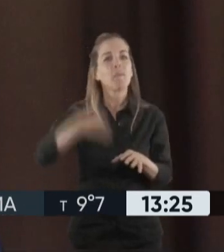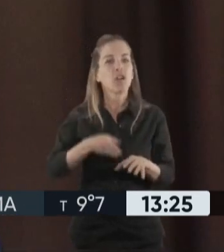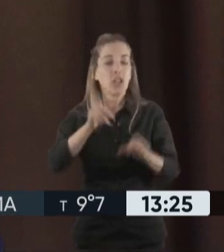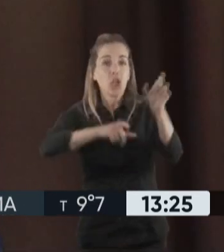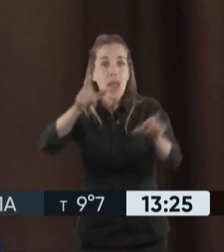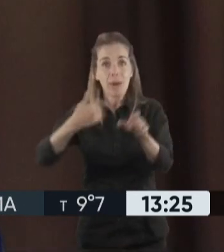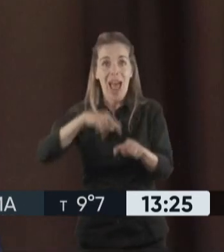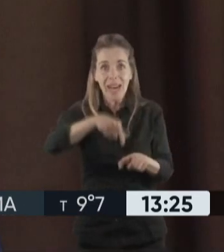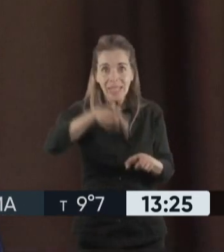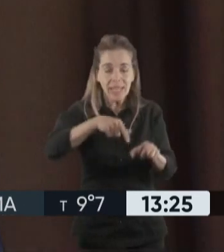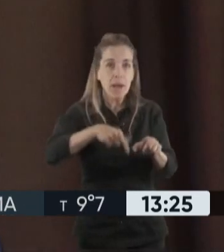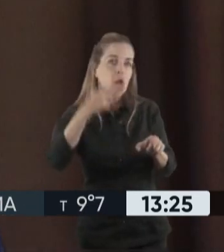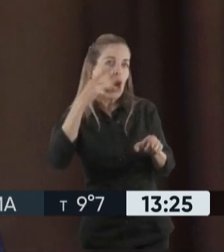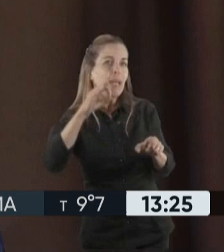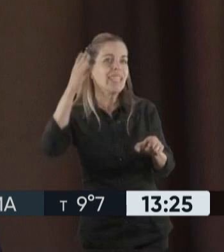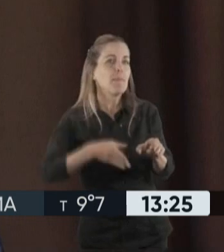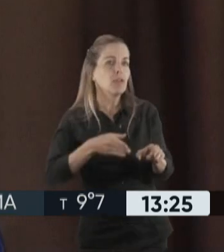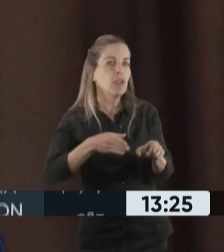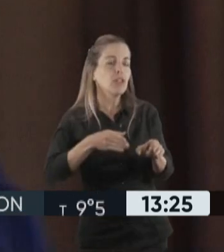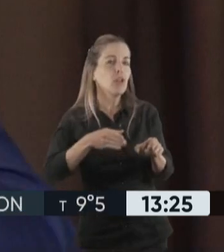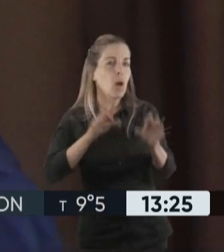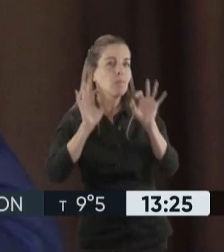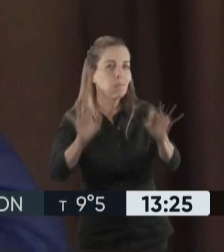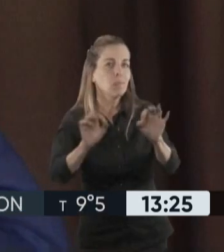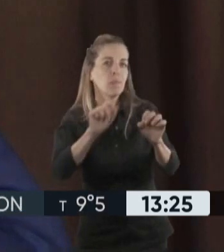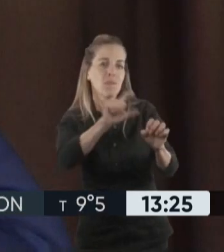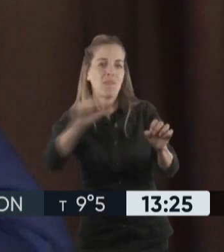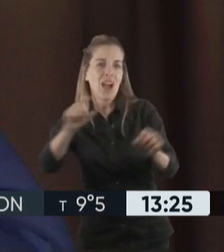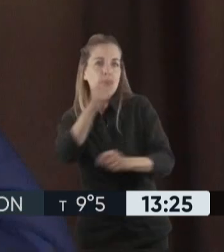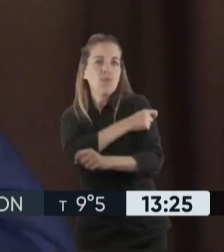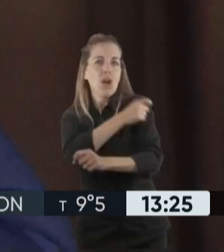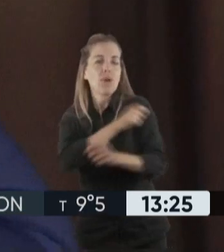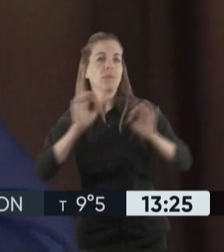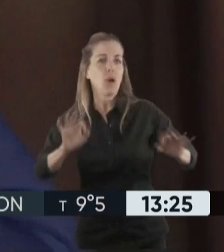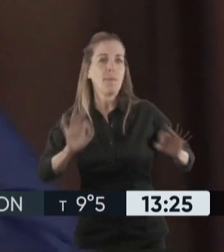argentinos están vacunados con las dosis que necesitaron recibir.